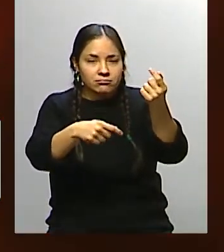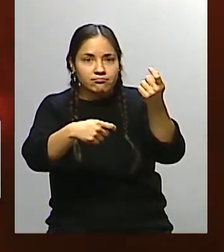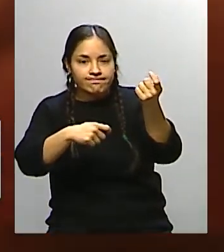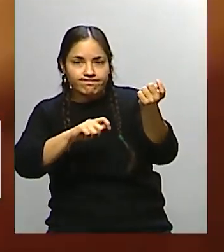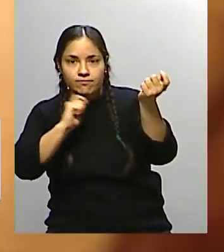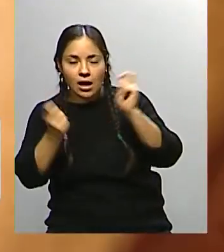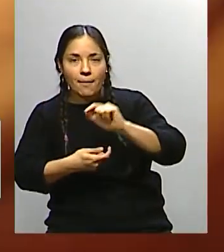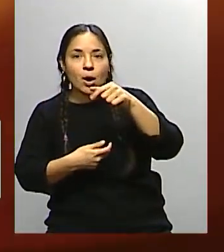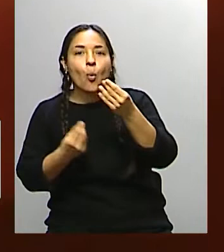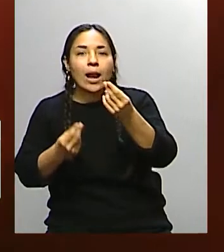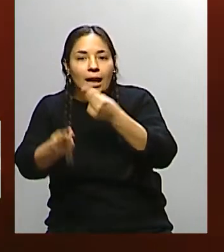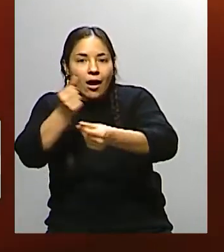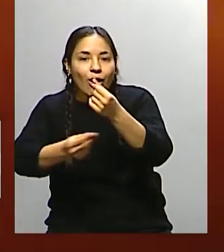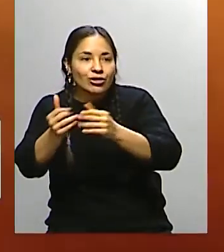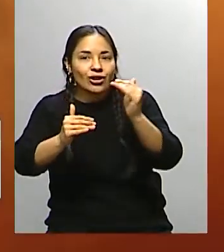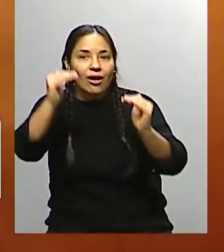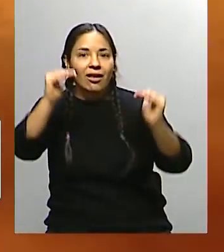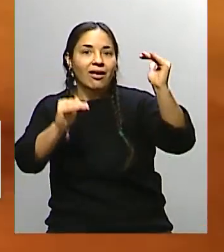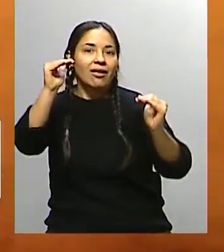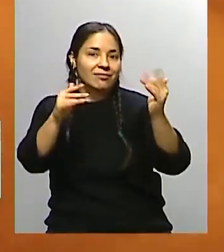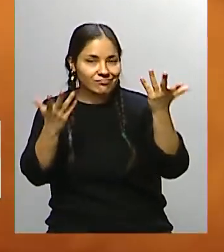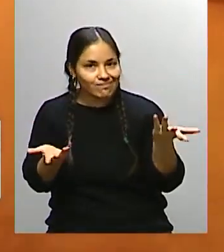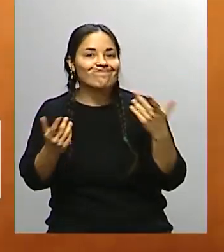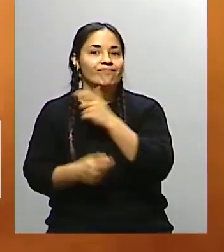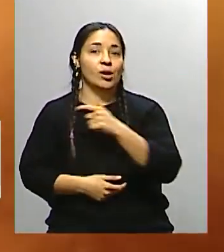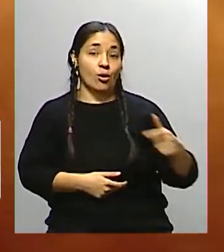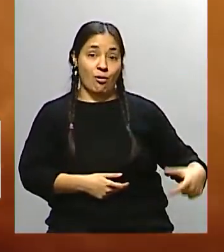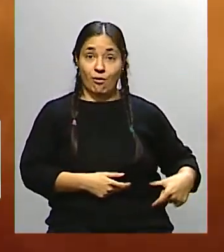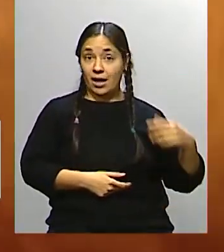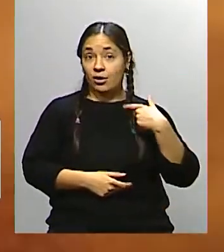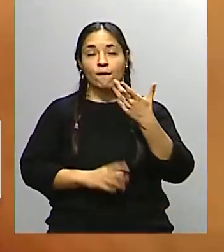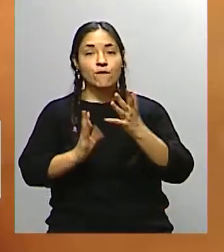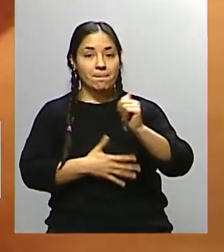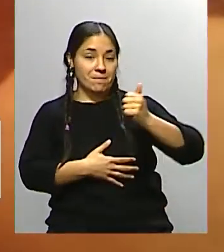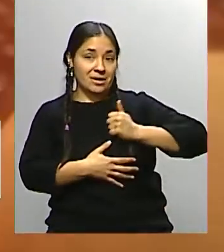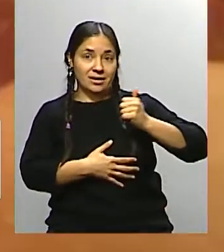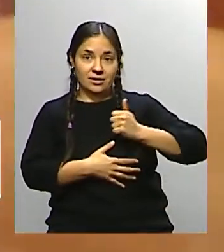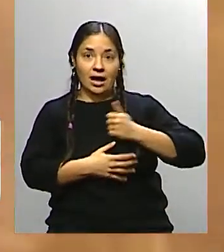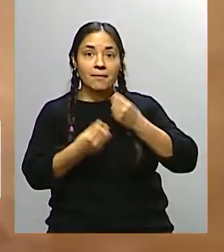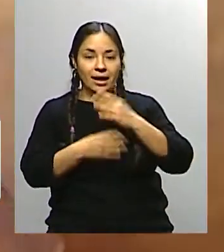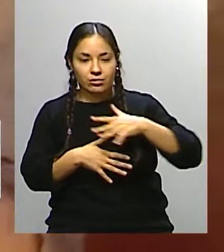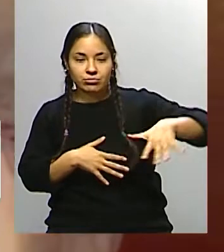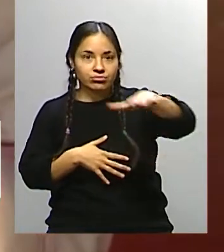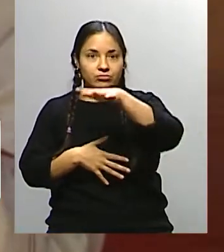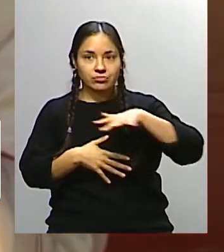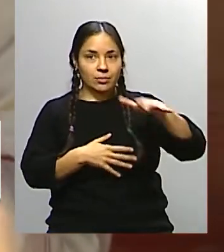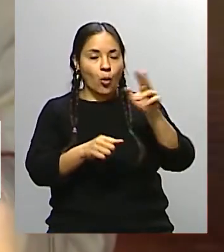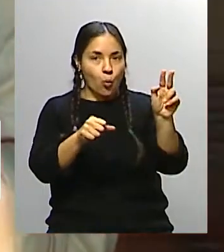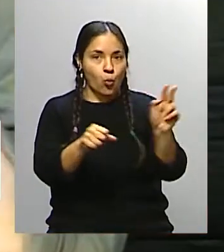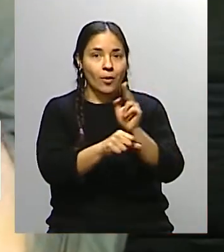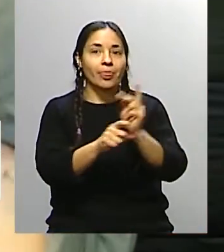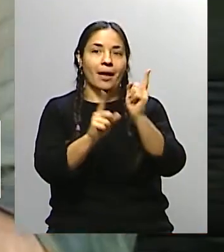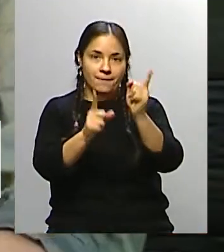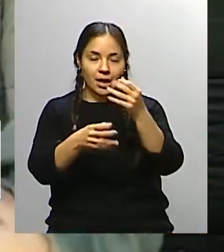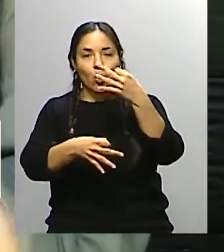con el Estado, no solamente desde el punto de vista militar para tener la soberanía de estas áreas, sino hay que llegar con escuelas,